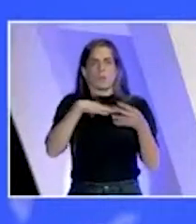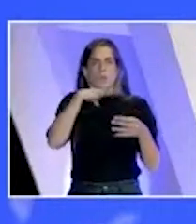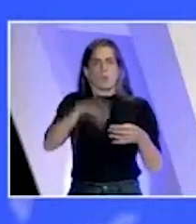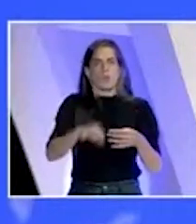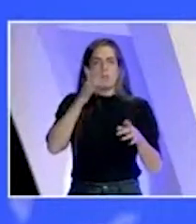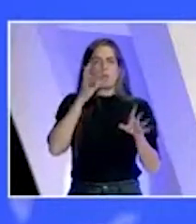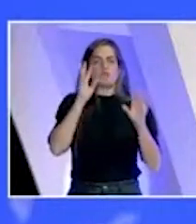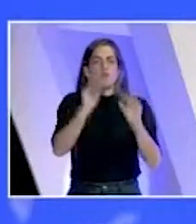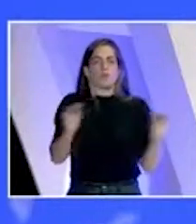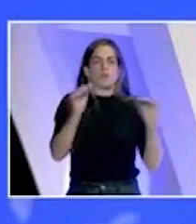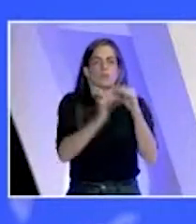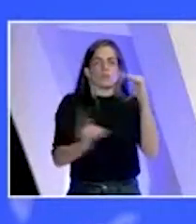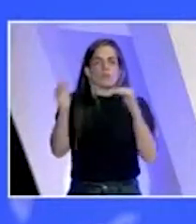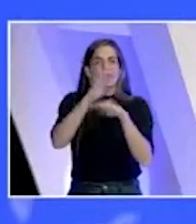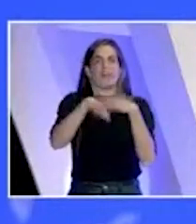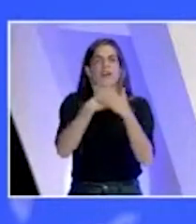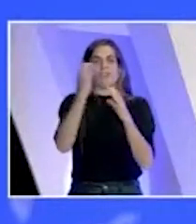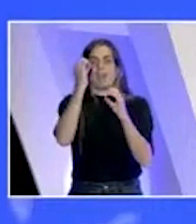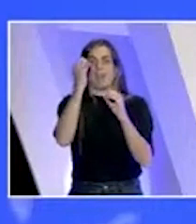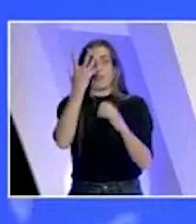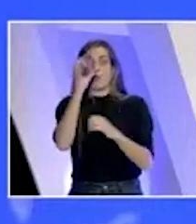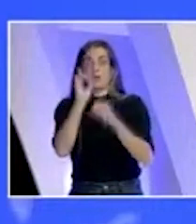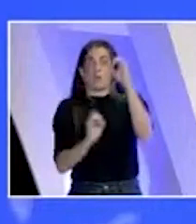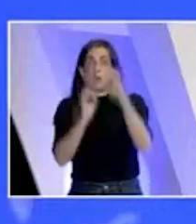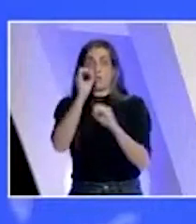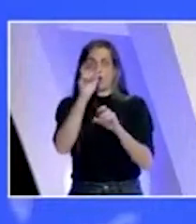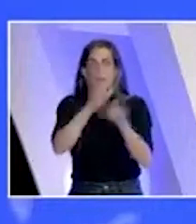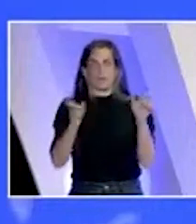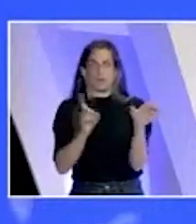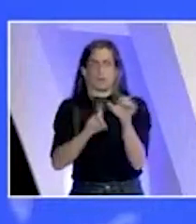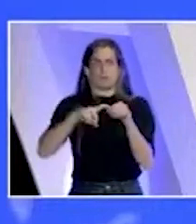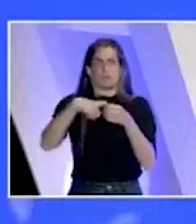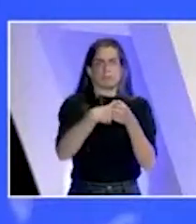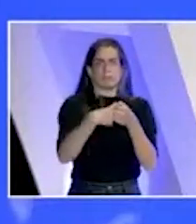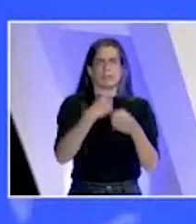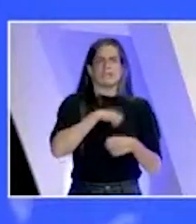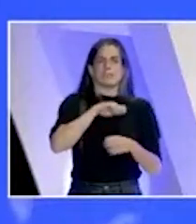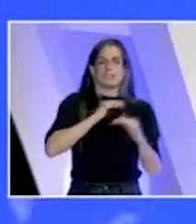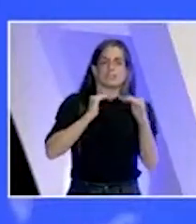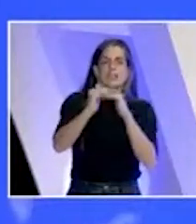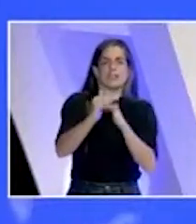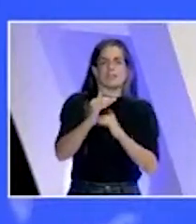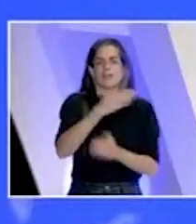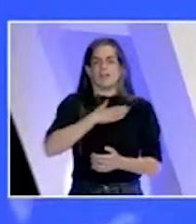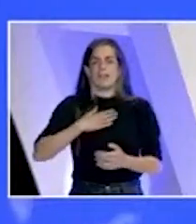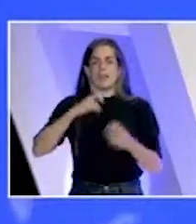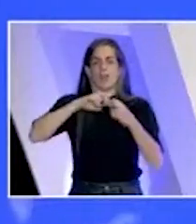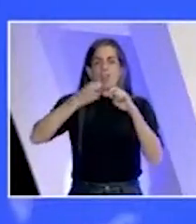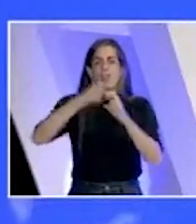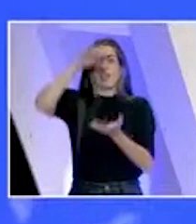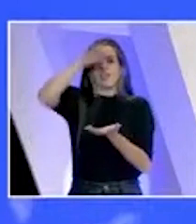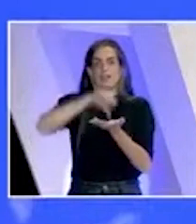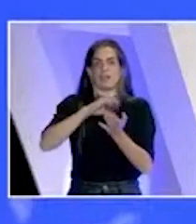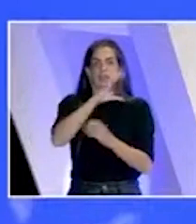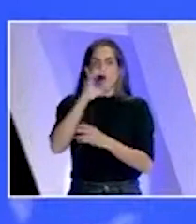a la formación superior al 50% de su población. Una España sostenible, sin centrales de carbón, sin